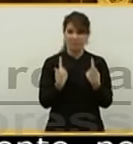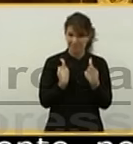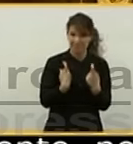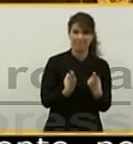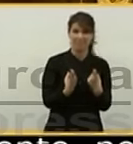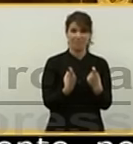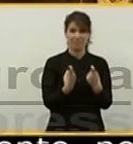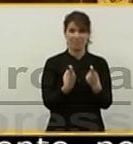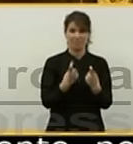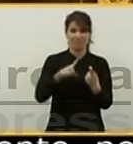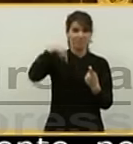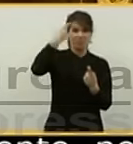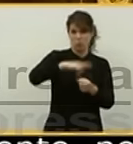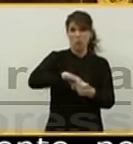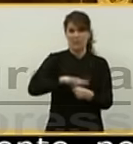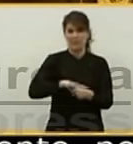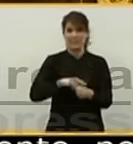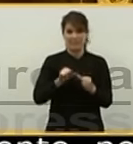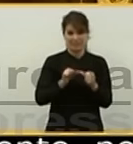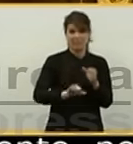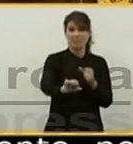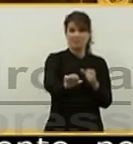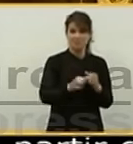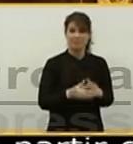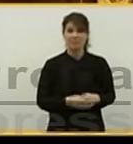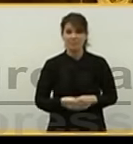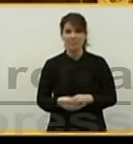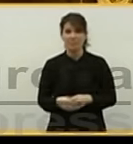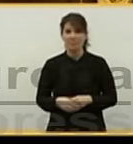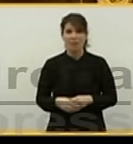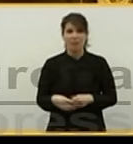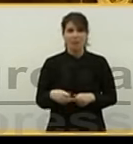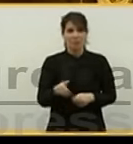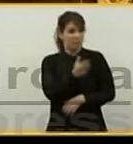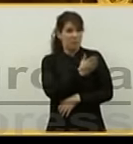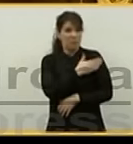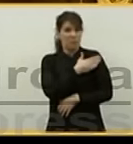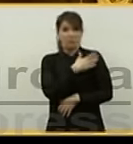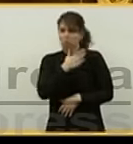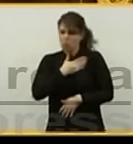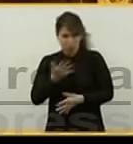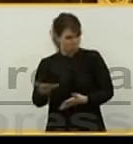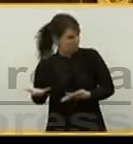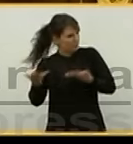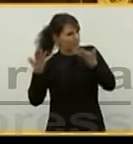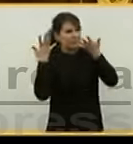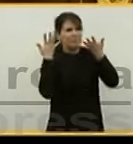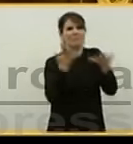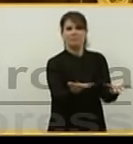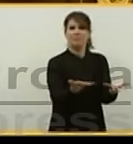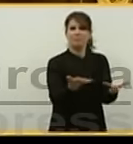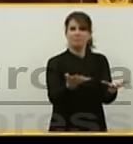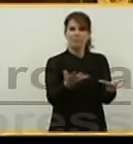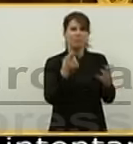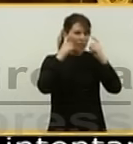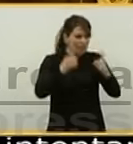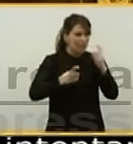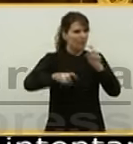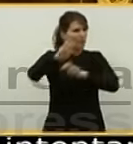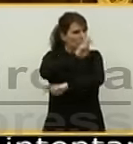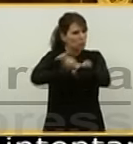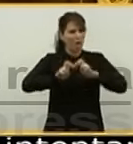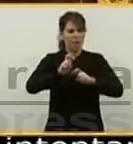lunes que viene. Ahí nos encontrará dispuestos a intentar buscar soluciones y, en su